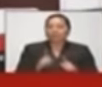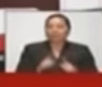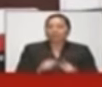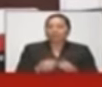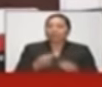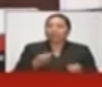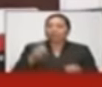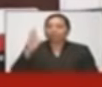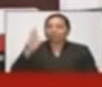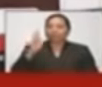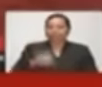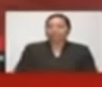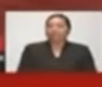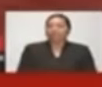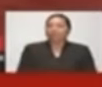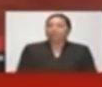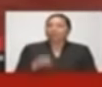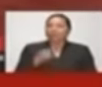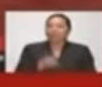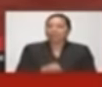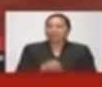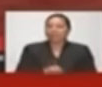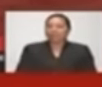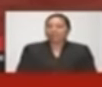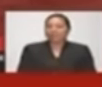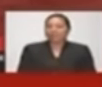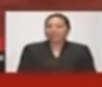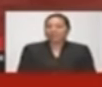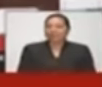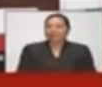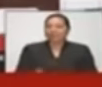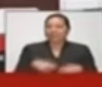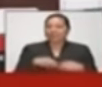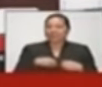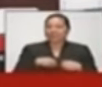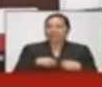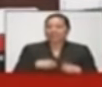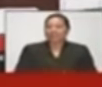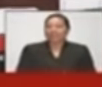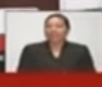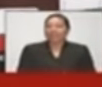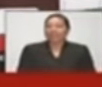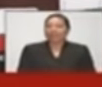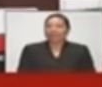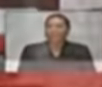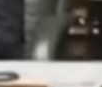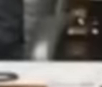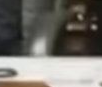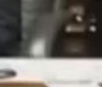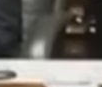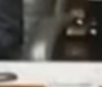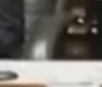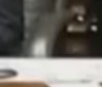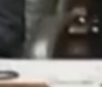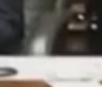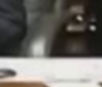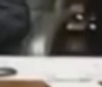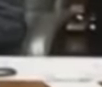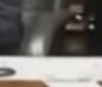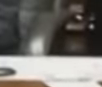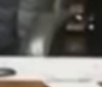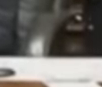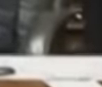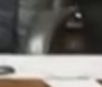la ley de imprescriptibilidad. Según nos señalan, ya aprobaron el proyecto, ¿no? Para algunos casos